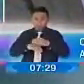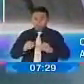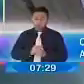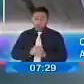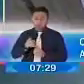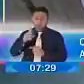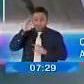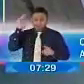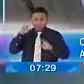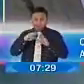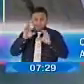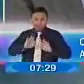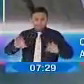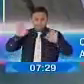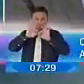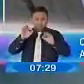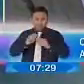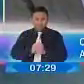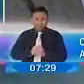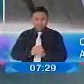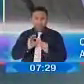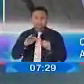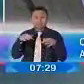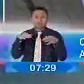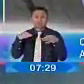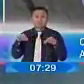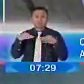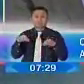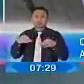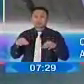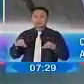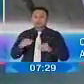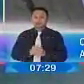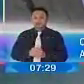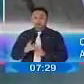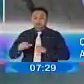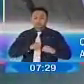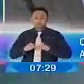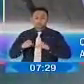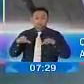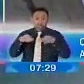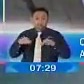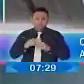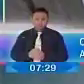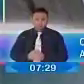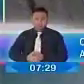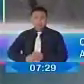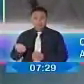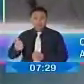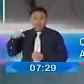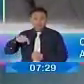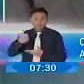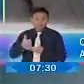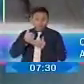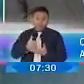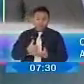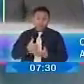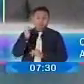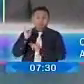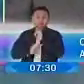mensajes importantes. Simplificación, la simplificación de trámites, y eso definitivamente va a ayudar no solamente a la